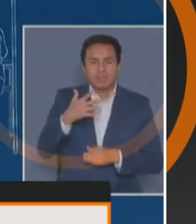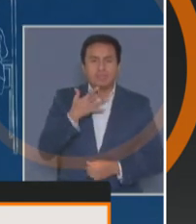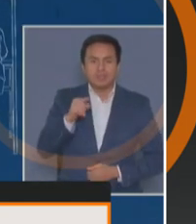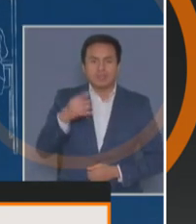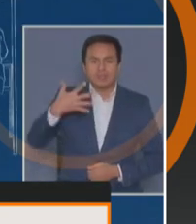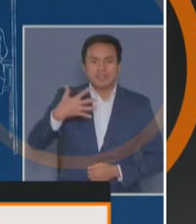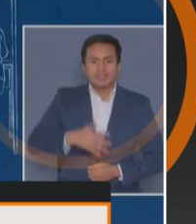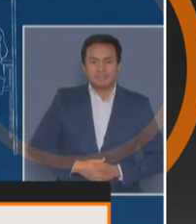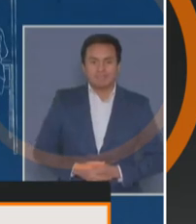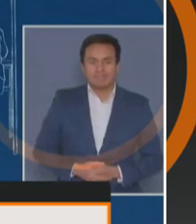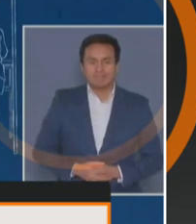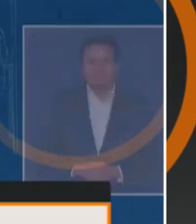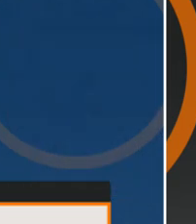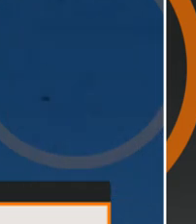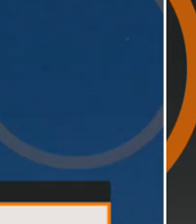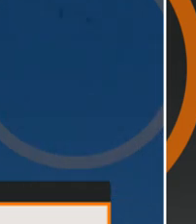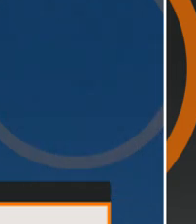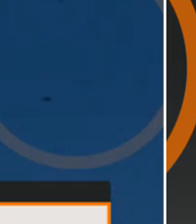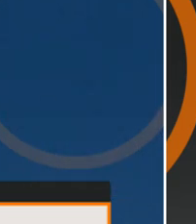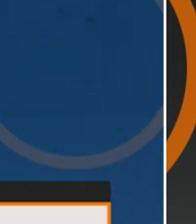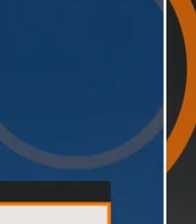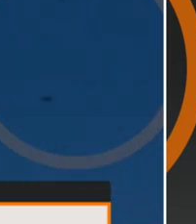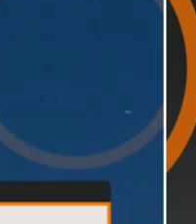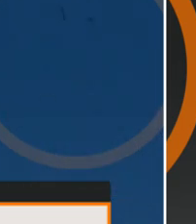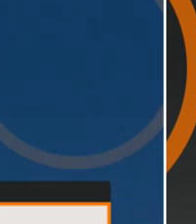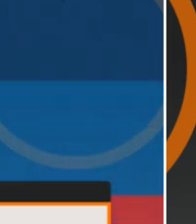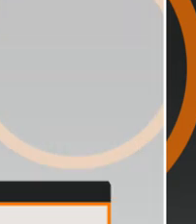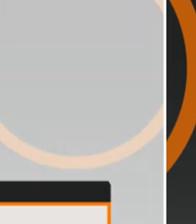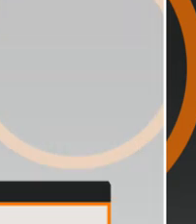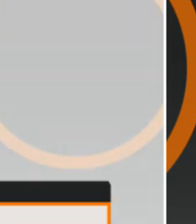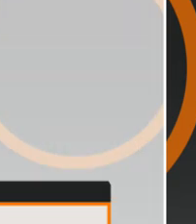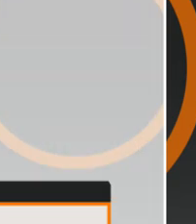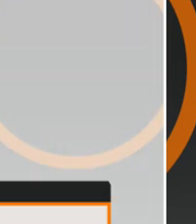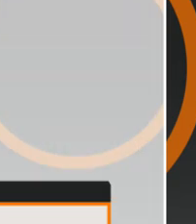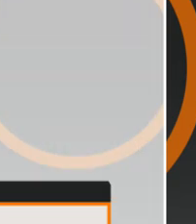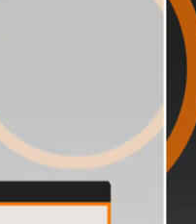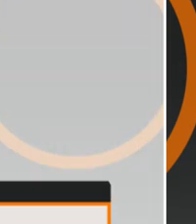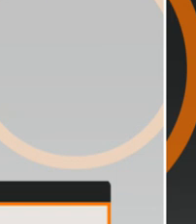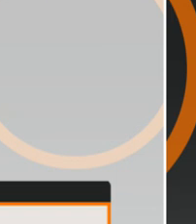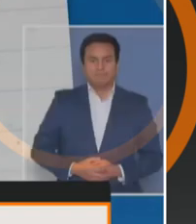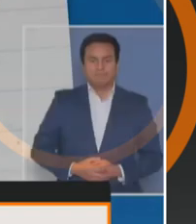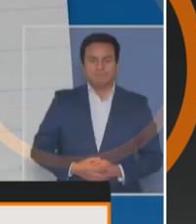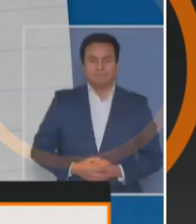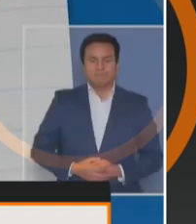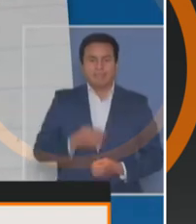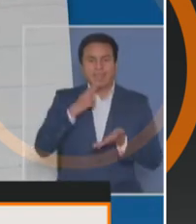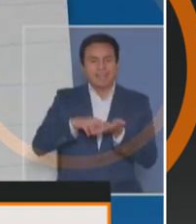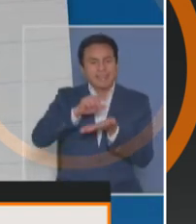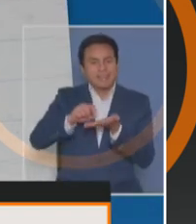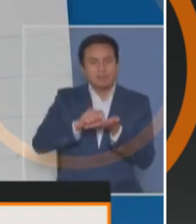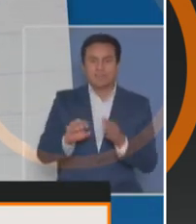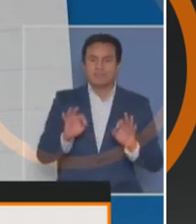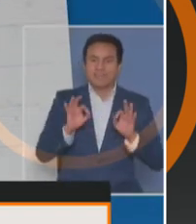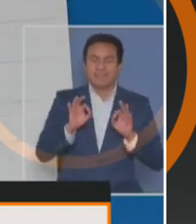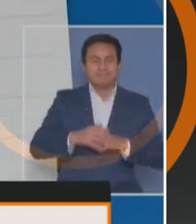puso el congreso quién maneja el congreso la derecha en chile no O sea no toda pinochetista pero la derecha general ahí está el pinochetismo más